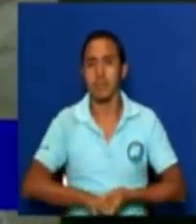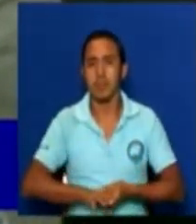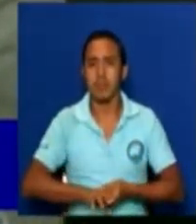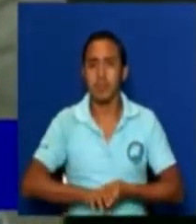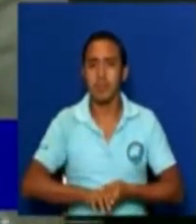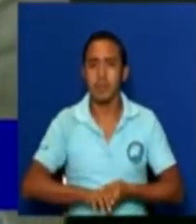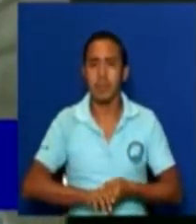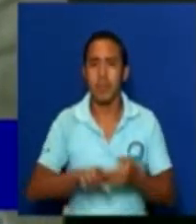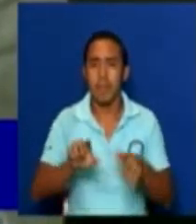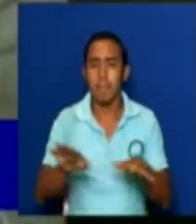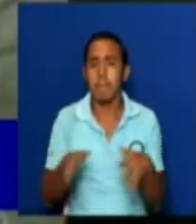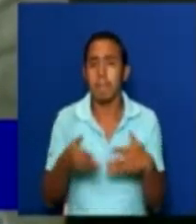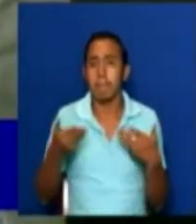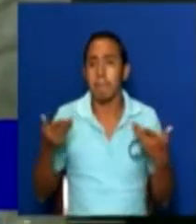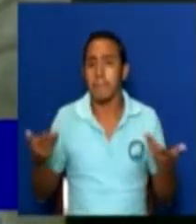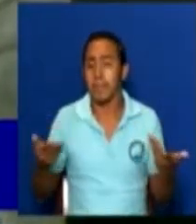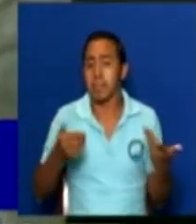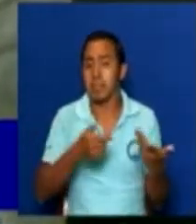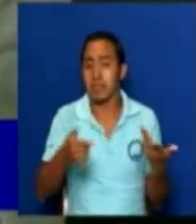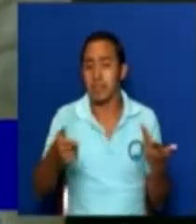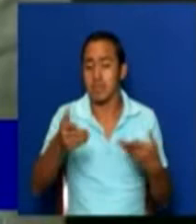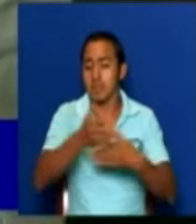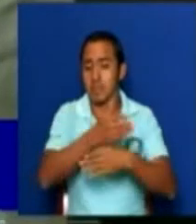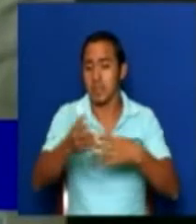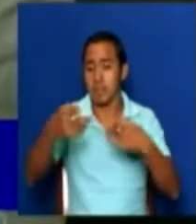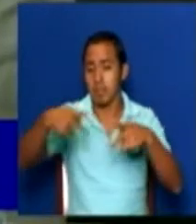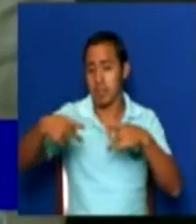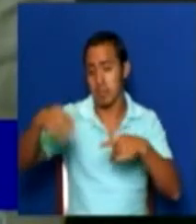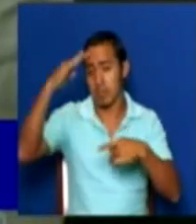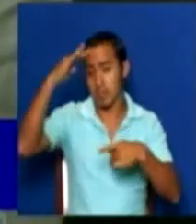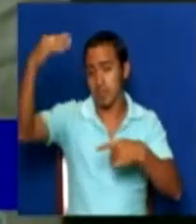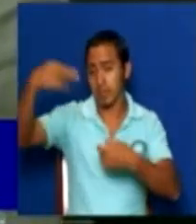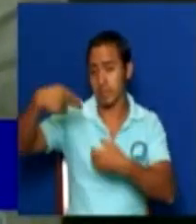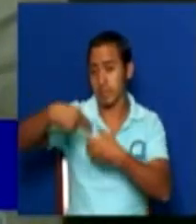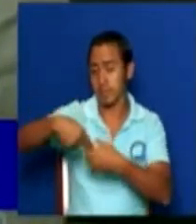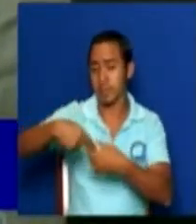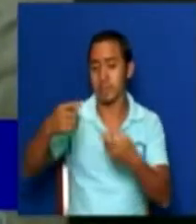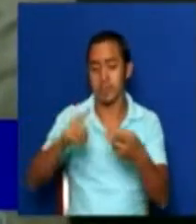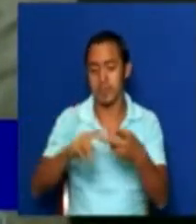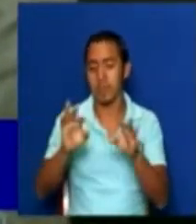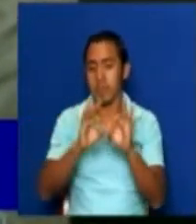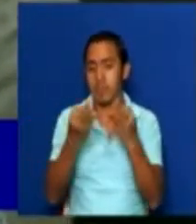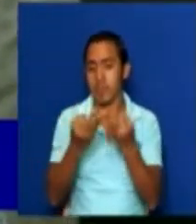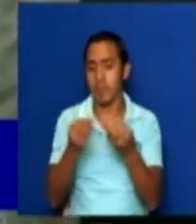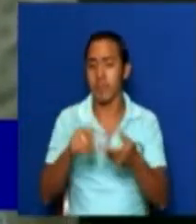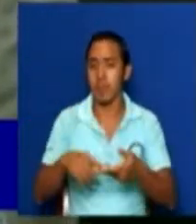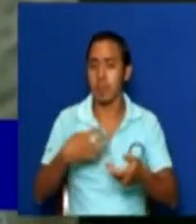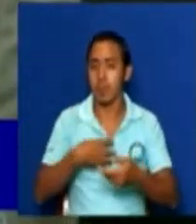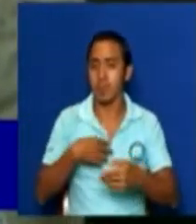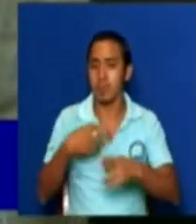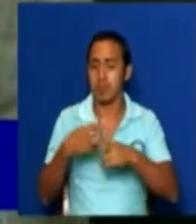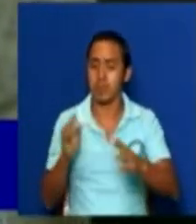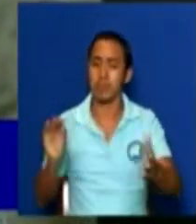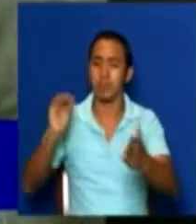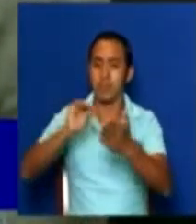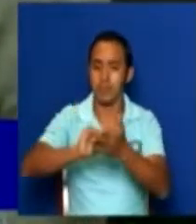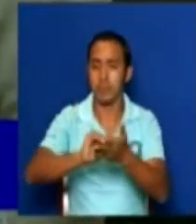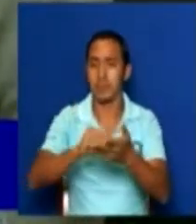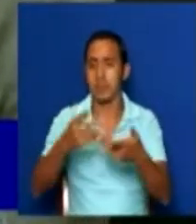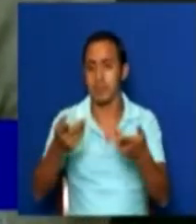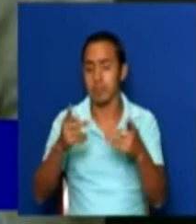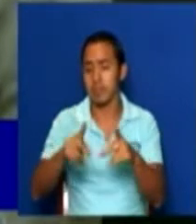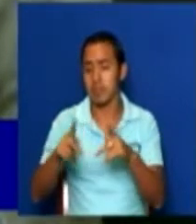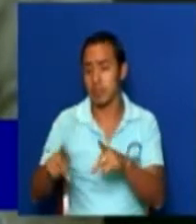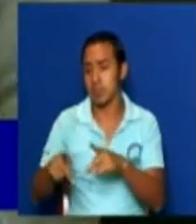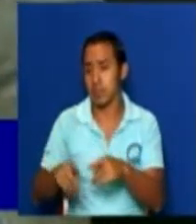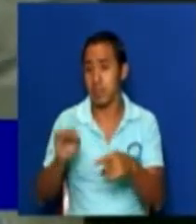una promoción para que los empleadores familiares registren a las asistentes del hogar